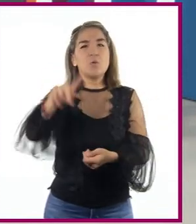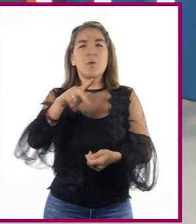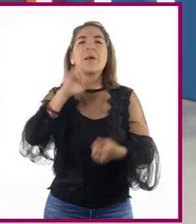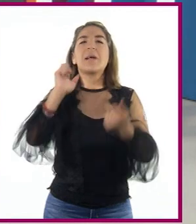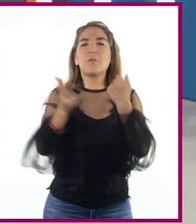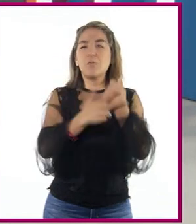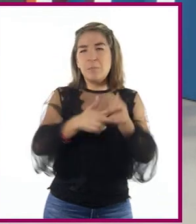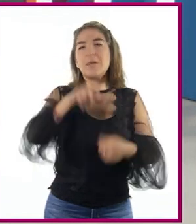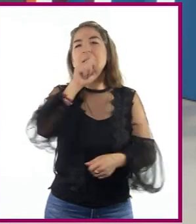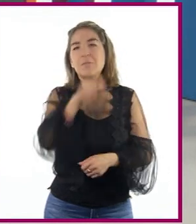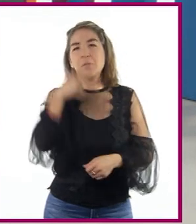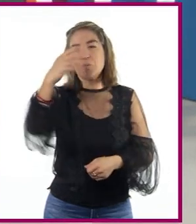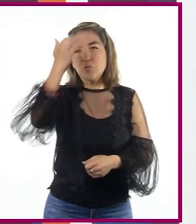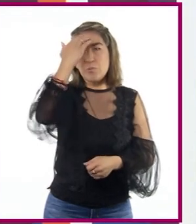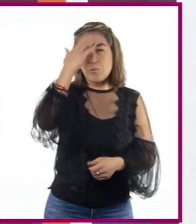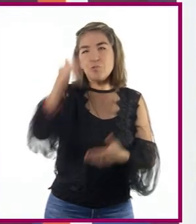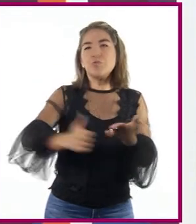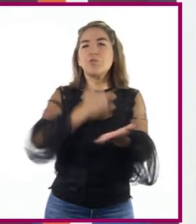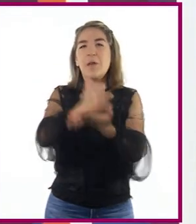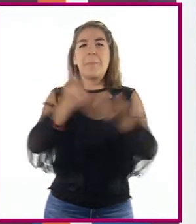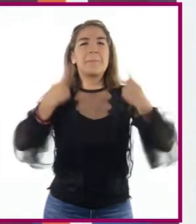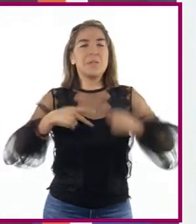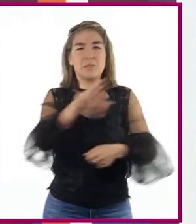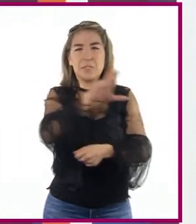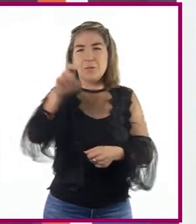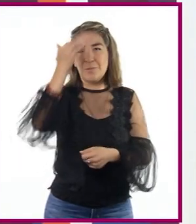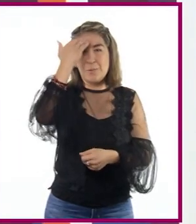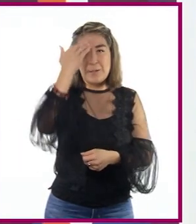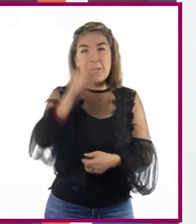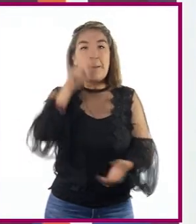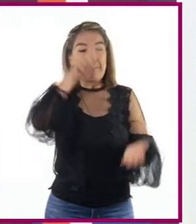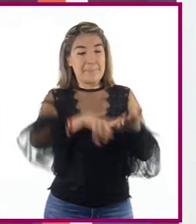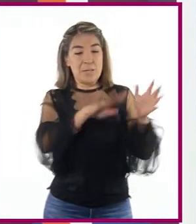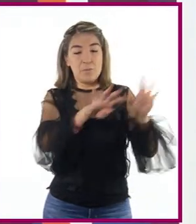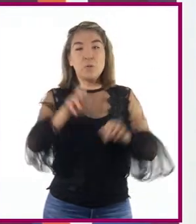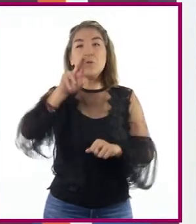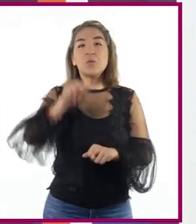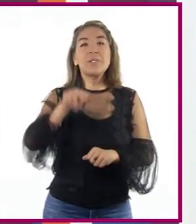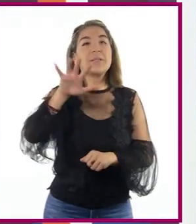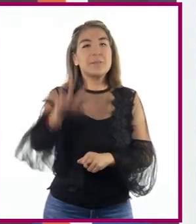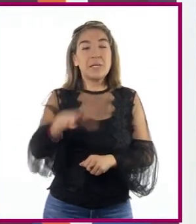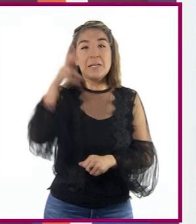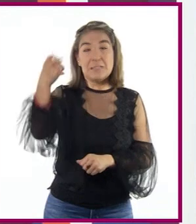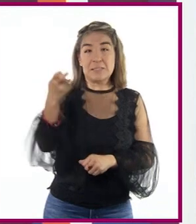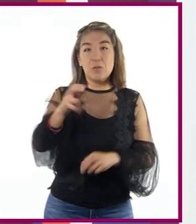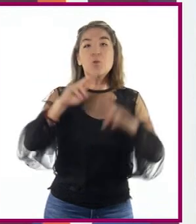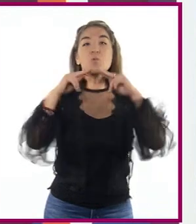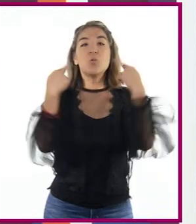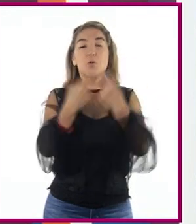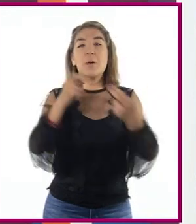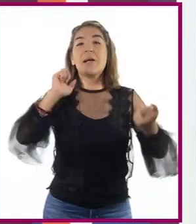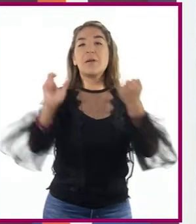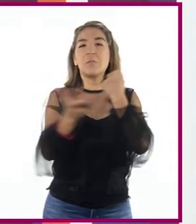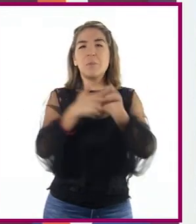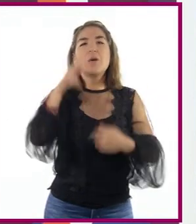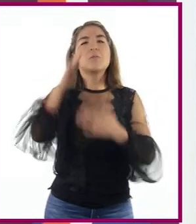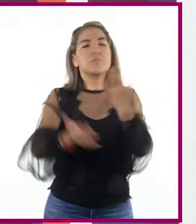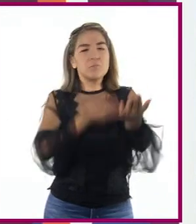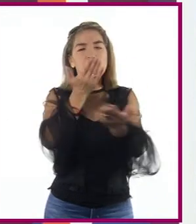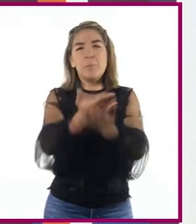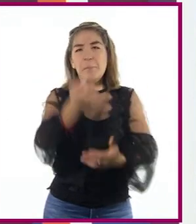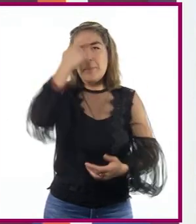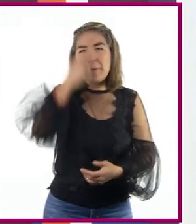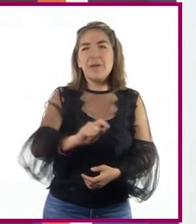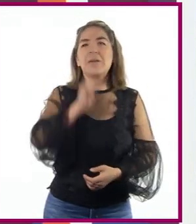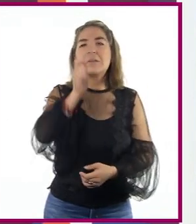de la ciudadanía europea. En 1985, la Unión Europea adoptó la composición